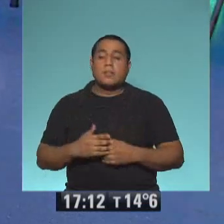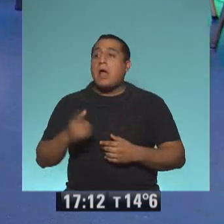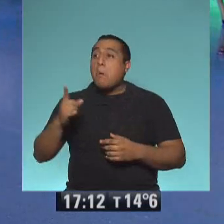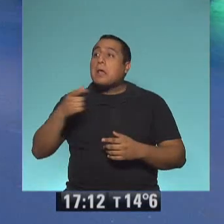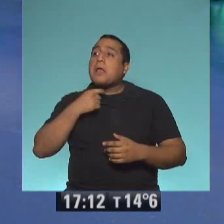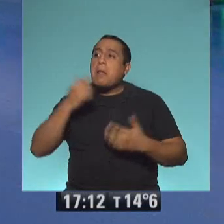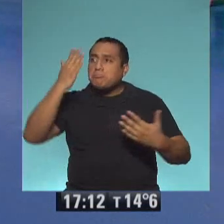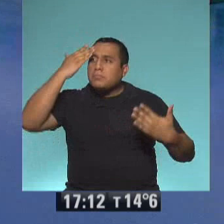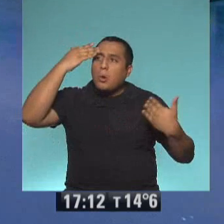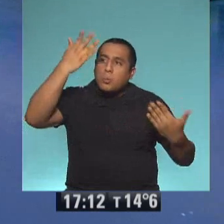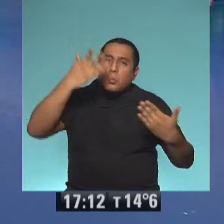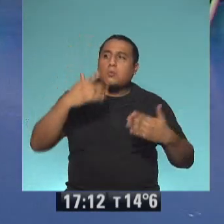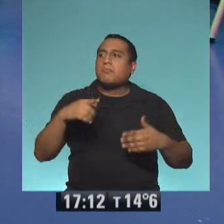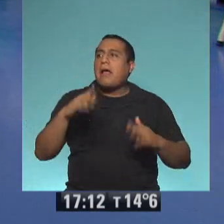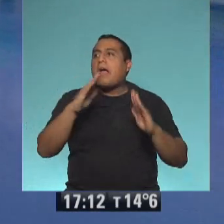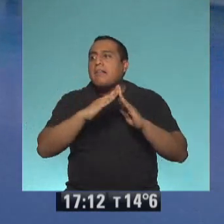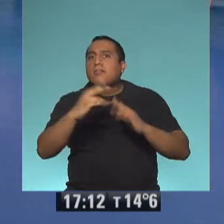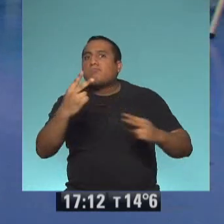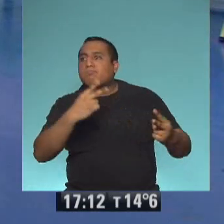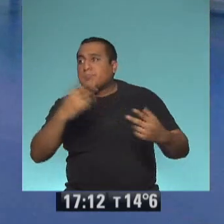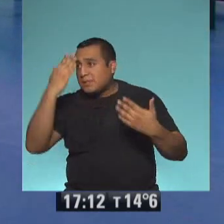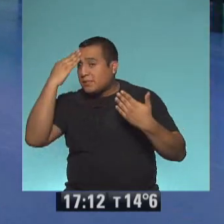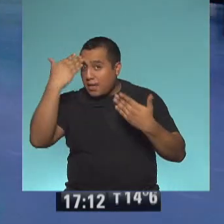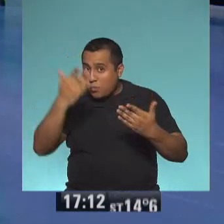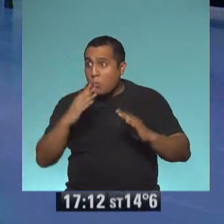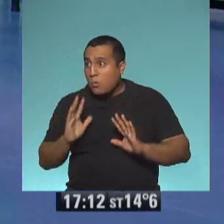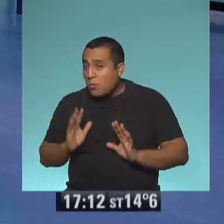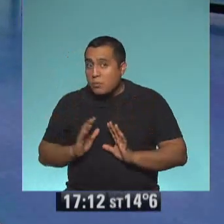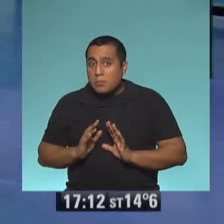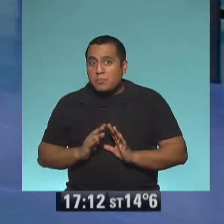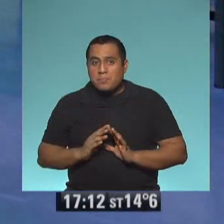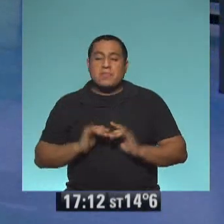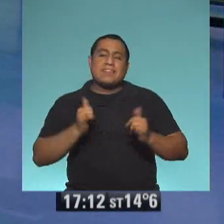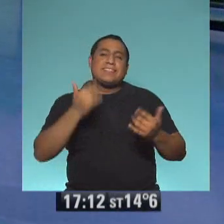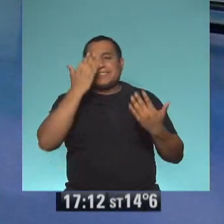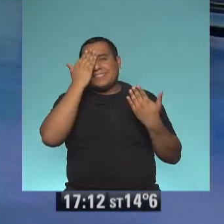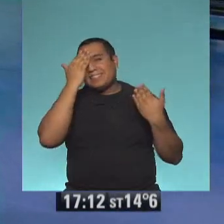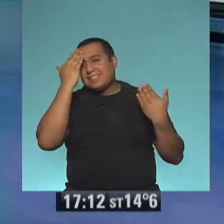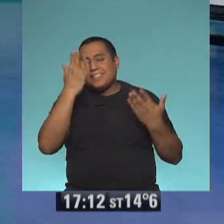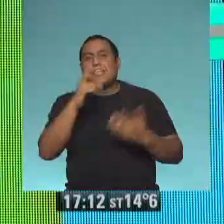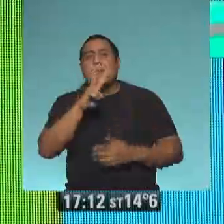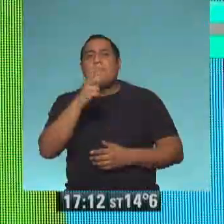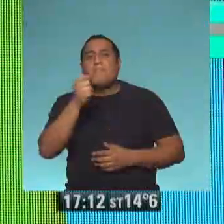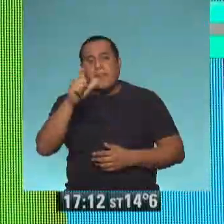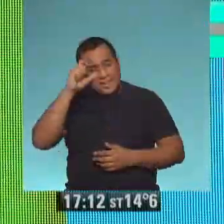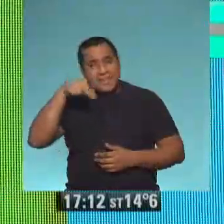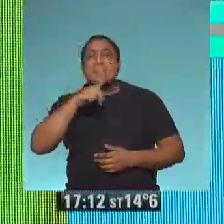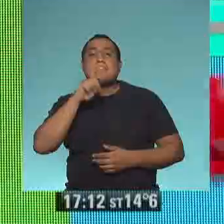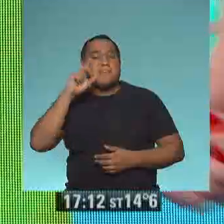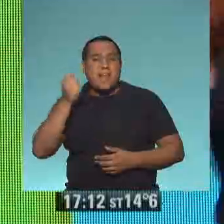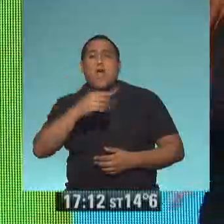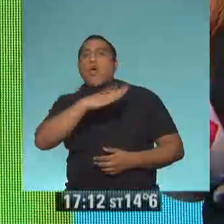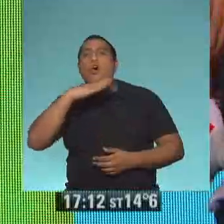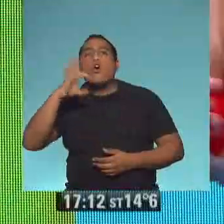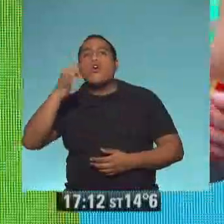darle saludos saludamos a todos en casa que no estuvieron acompañando haciendo todo esto muy bien un saludo para valentina y para josefina